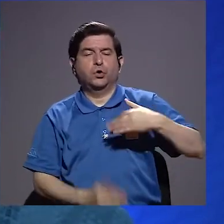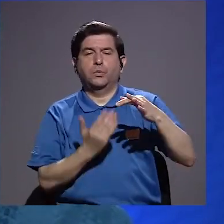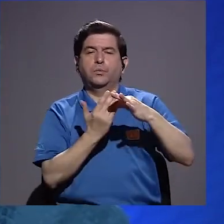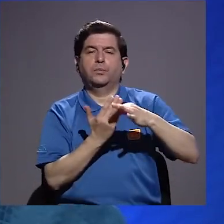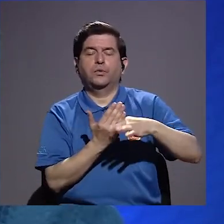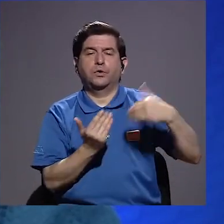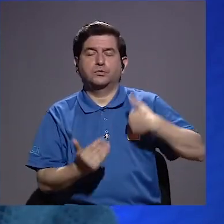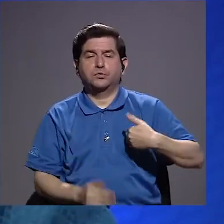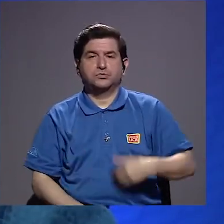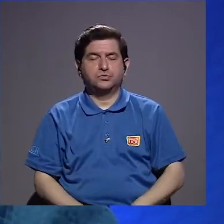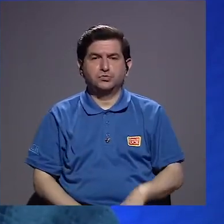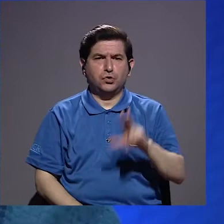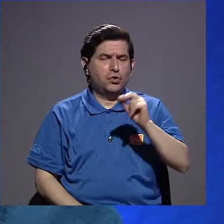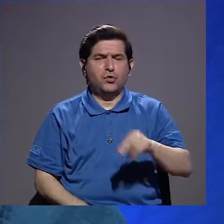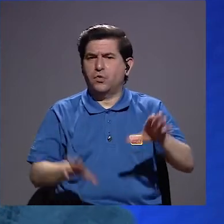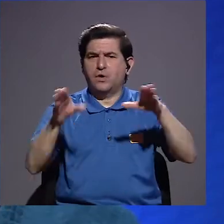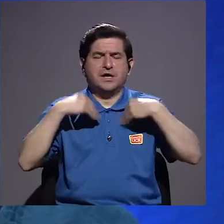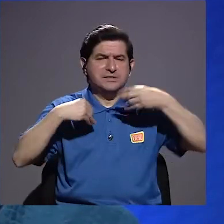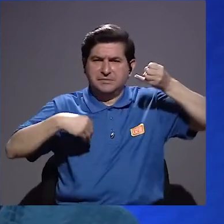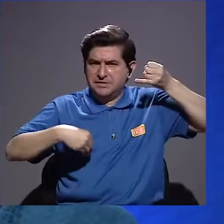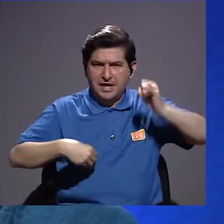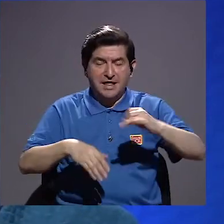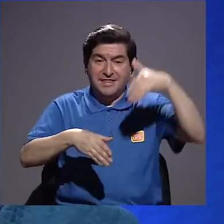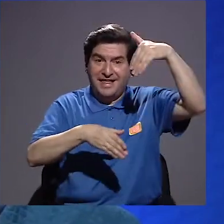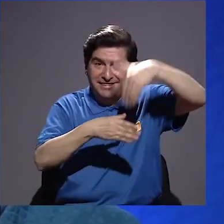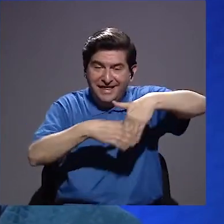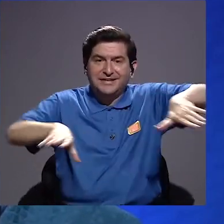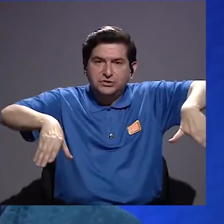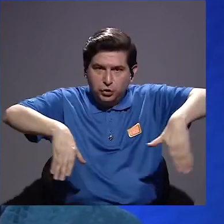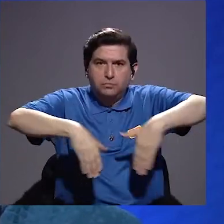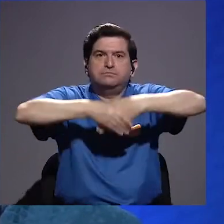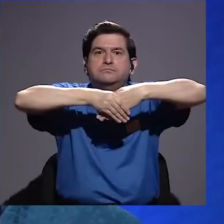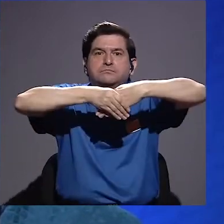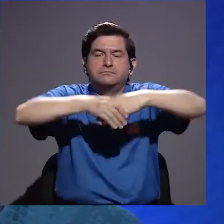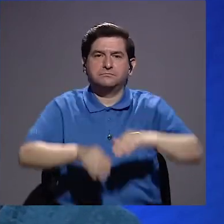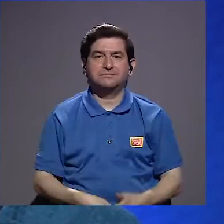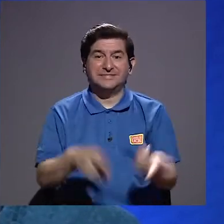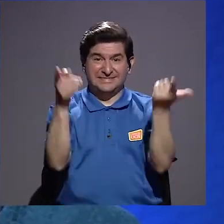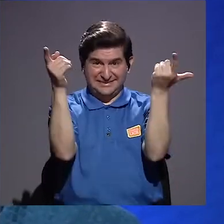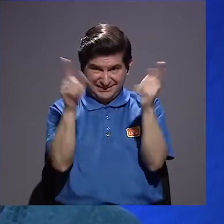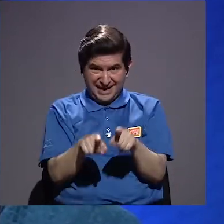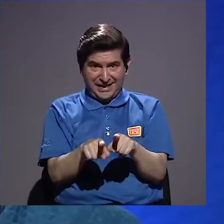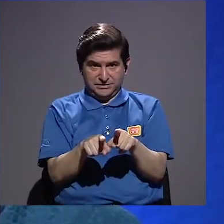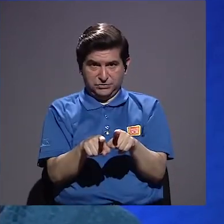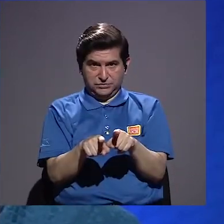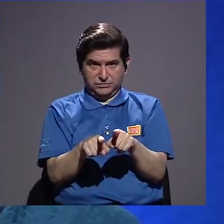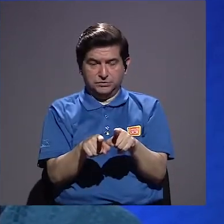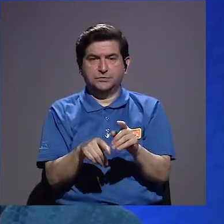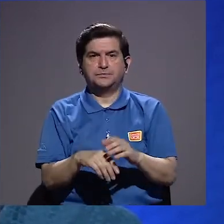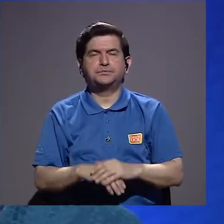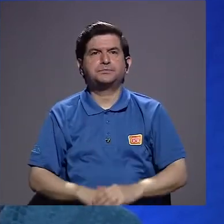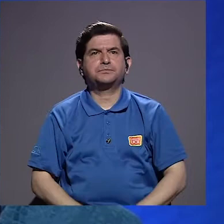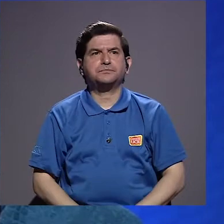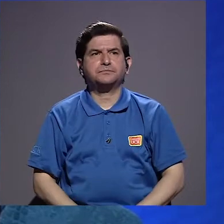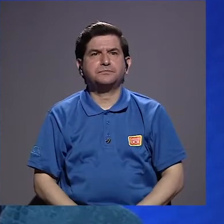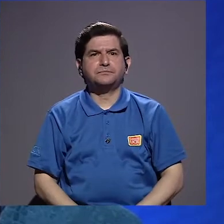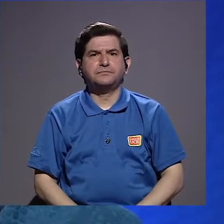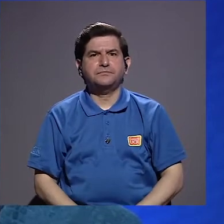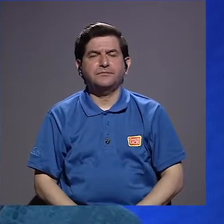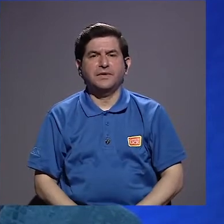marido. No estaba reconocida la violación dentro del matrimonio y en el caso de la